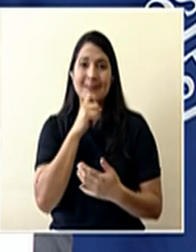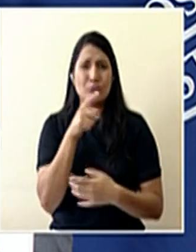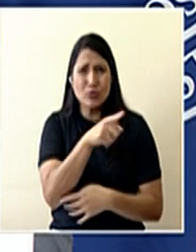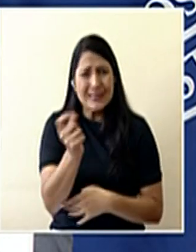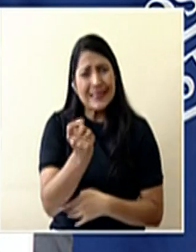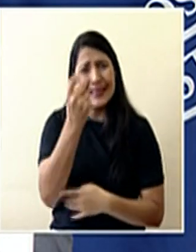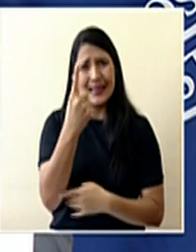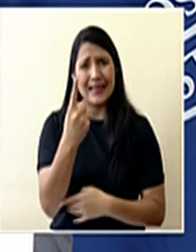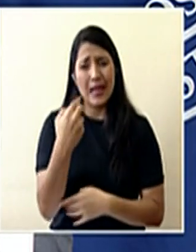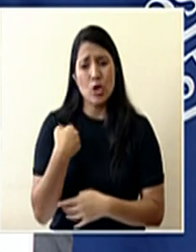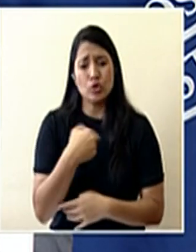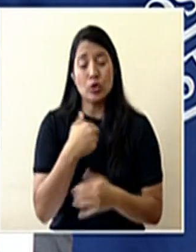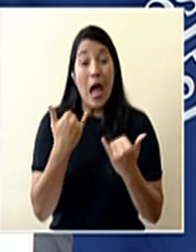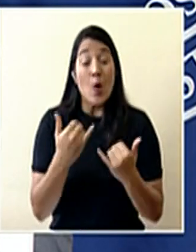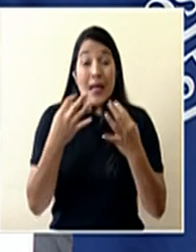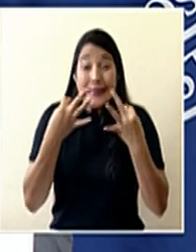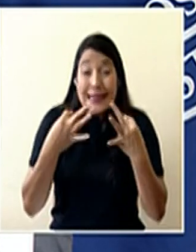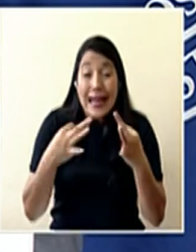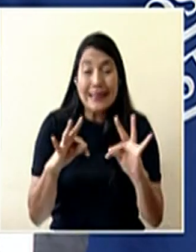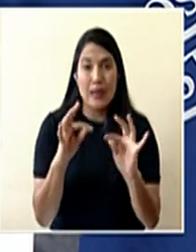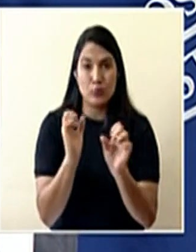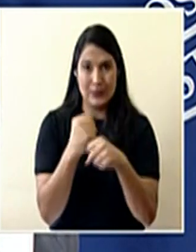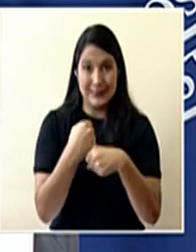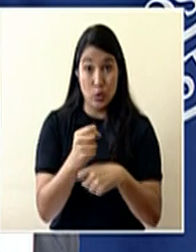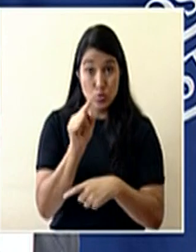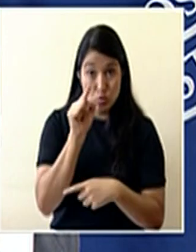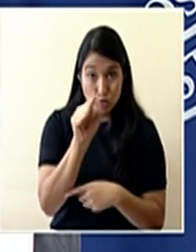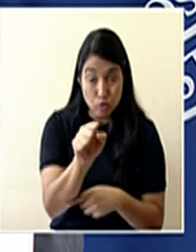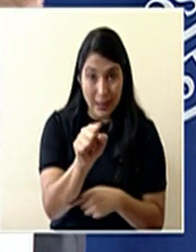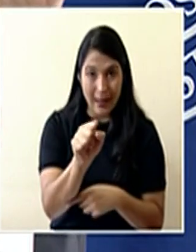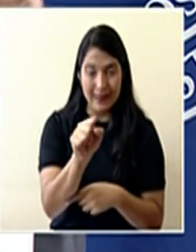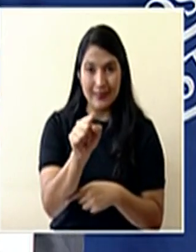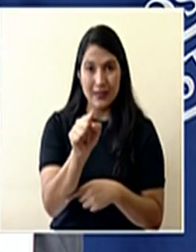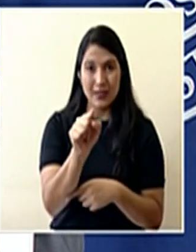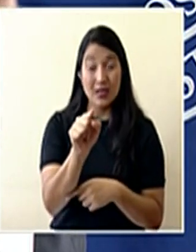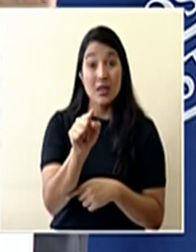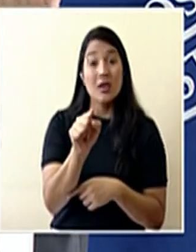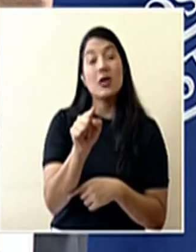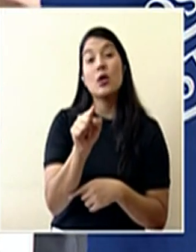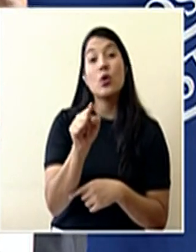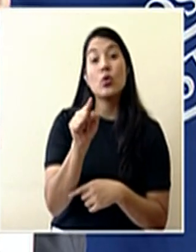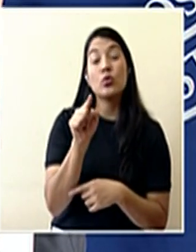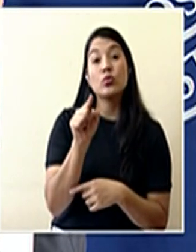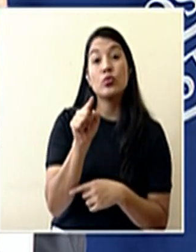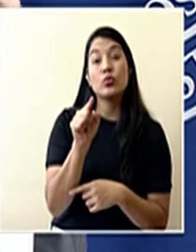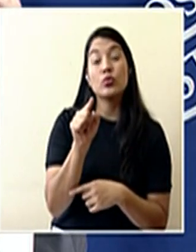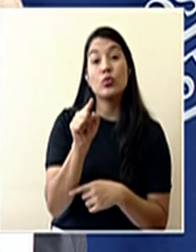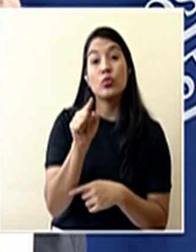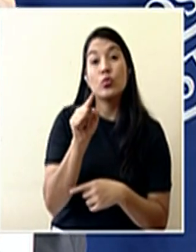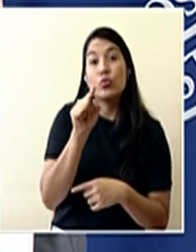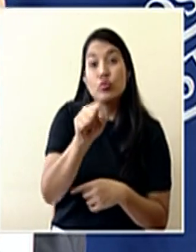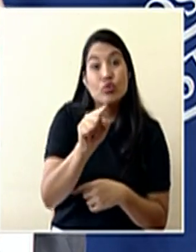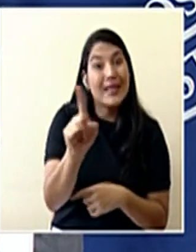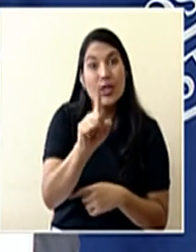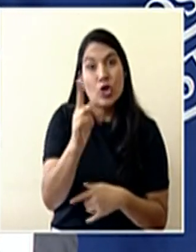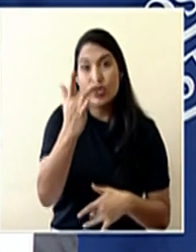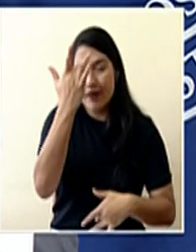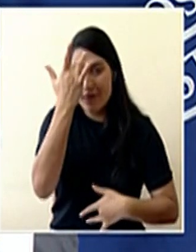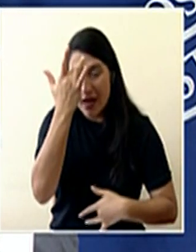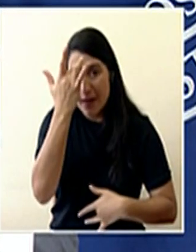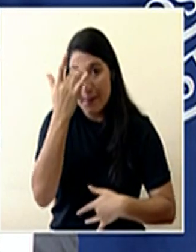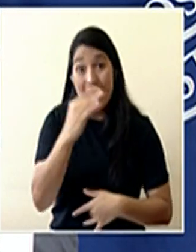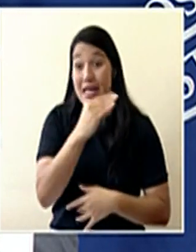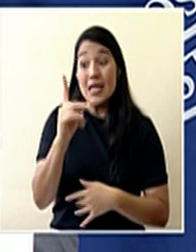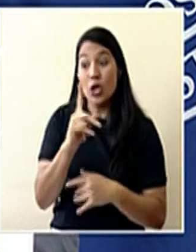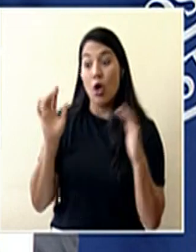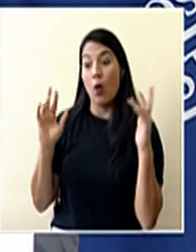usted, y especialmente usted, de forma concentrada, de forma explosiva, no se enferme y no vayamos a